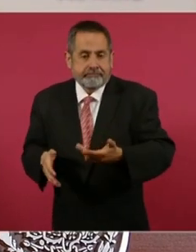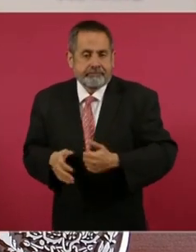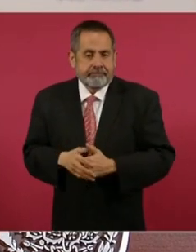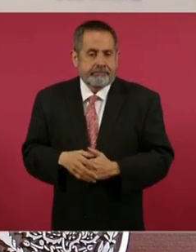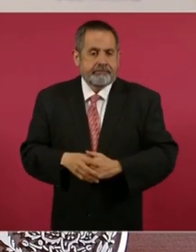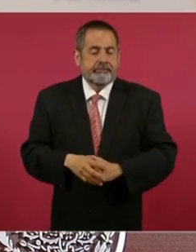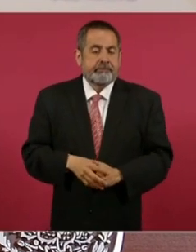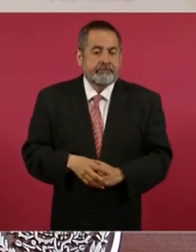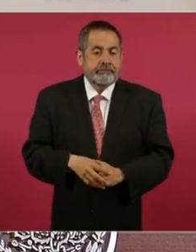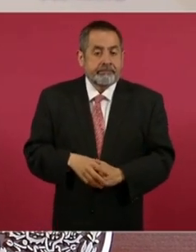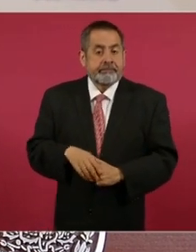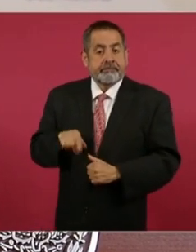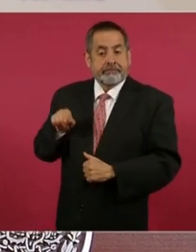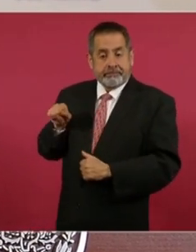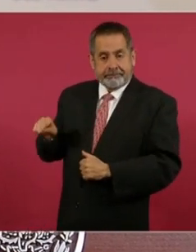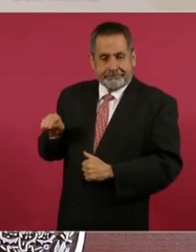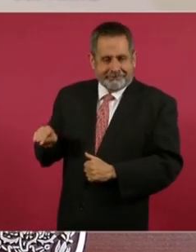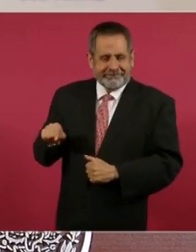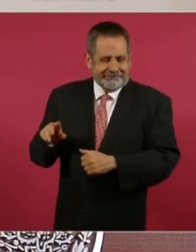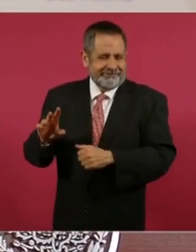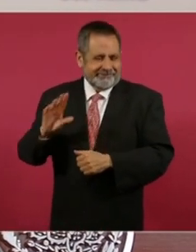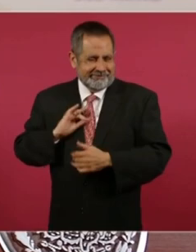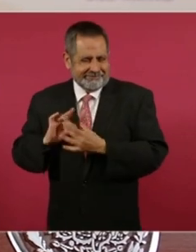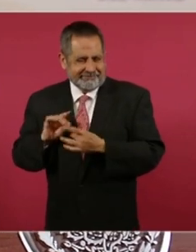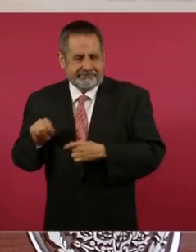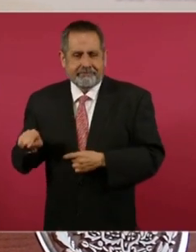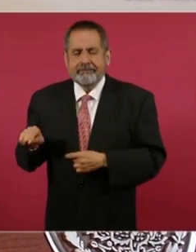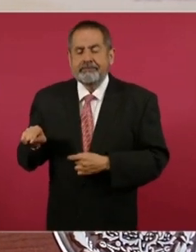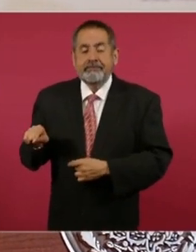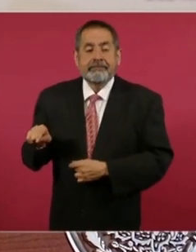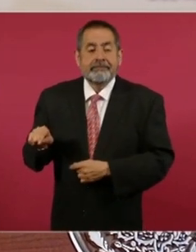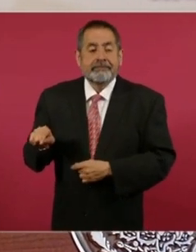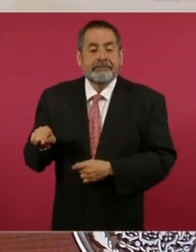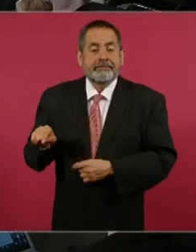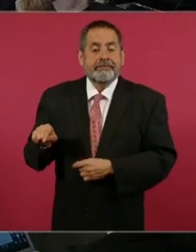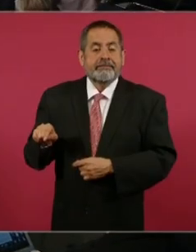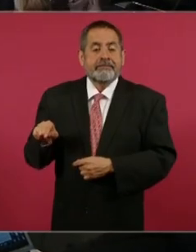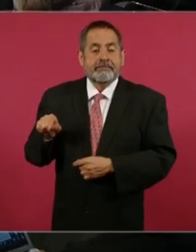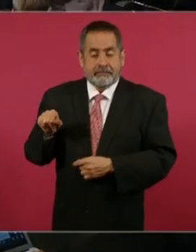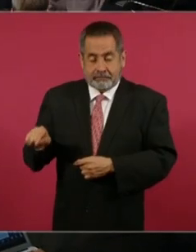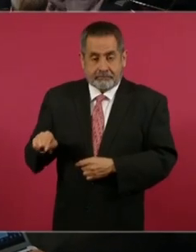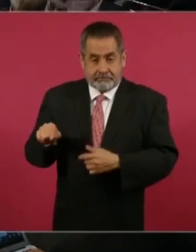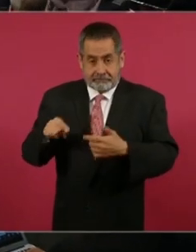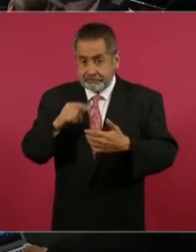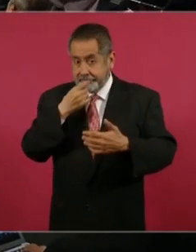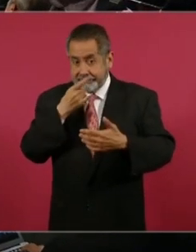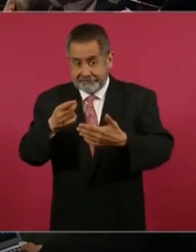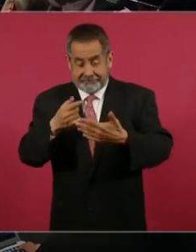Entonces, este amigo me platicaba de que en la lista